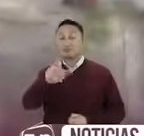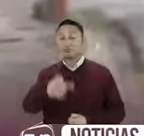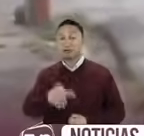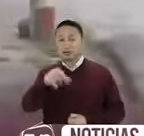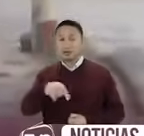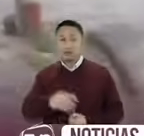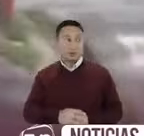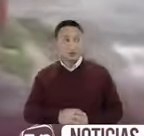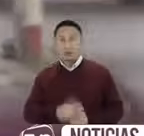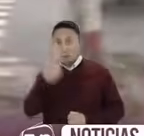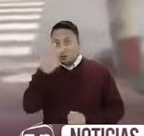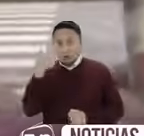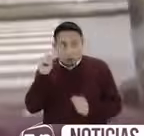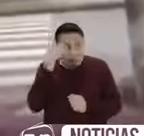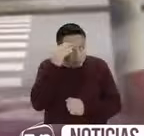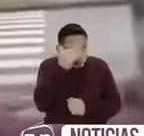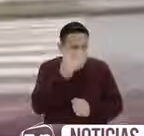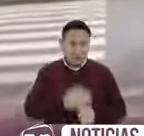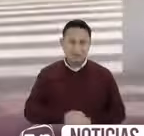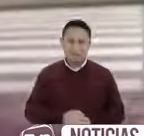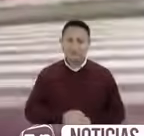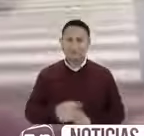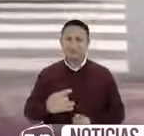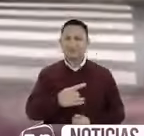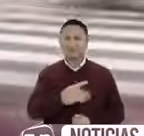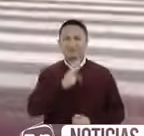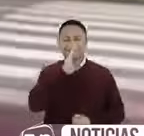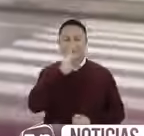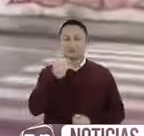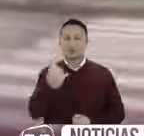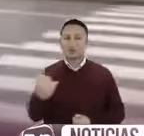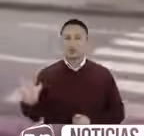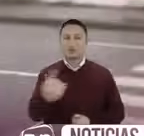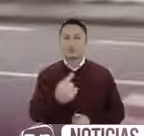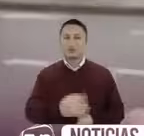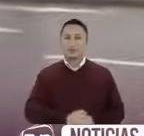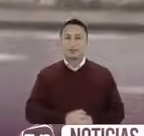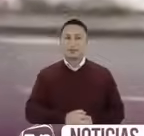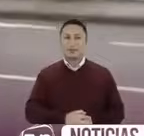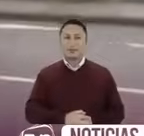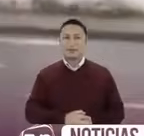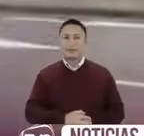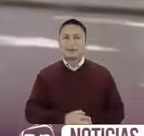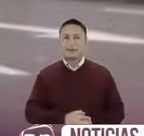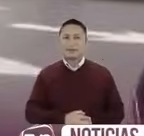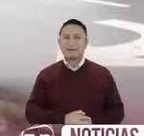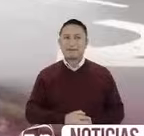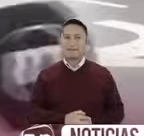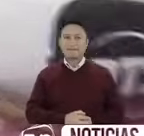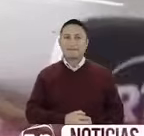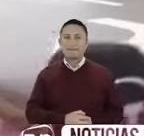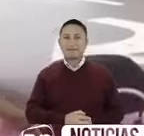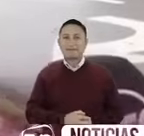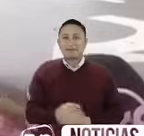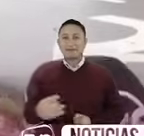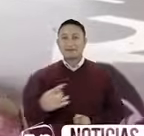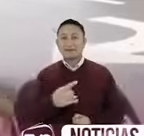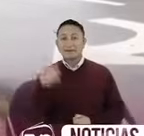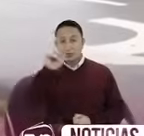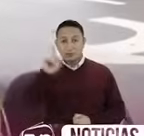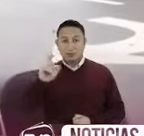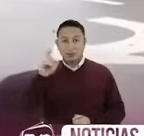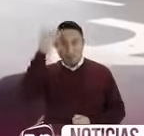cámara. Pero nunca falta una, que no alcanzó a meterse a la casa. ¿Solamente espuma o también harina?